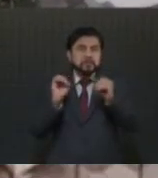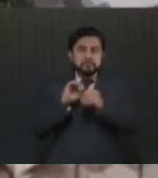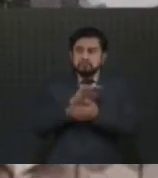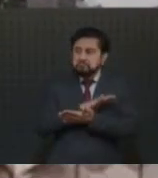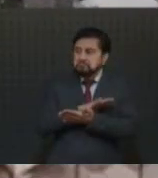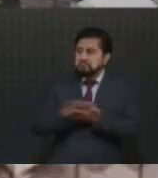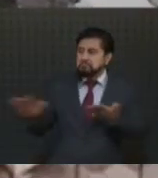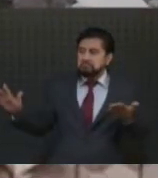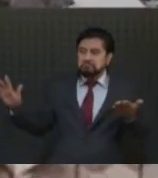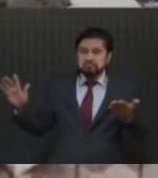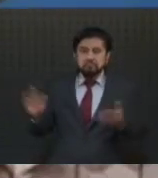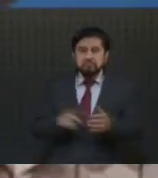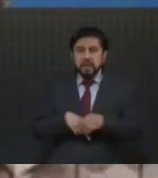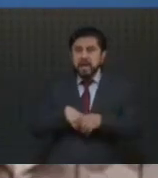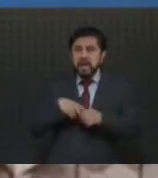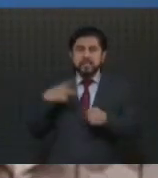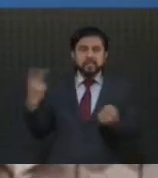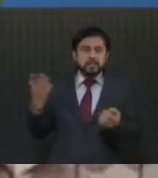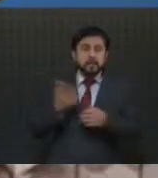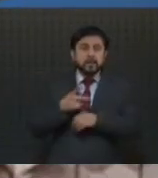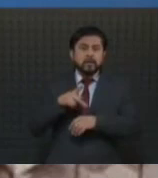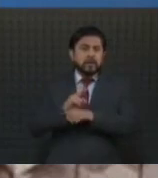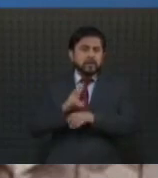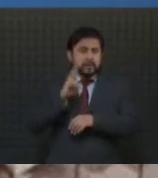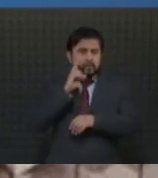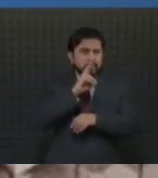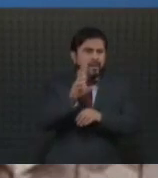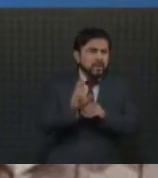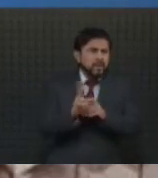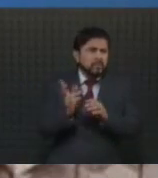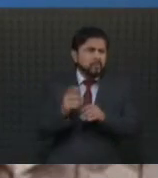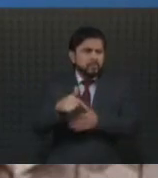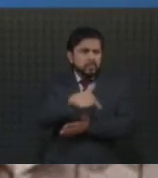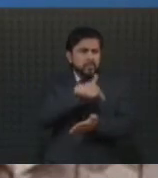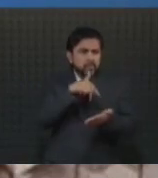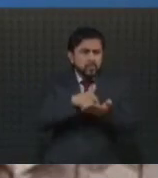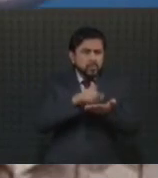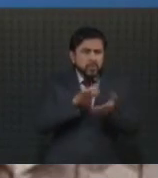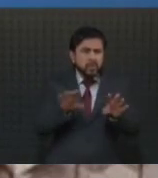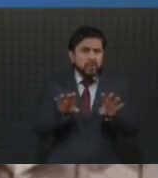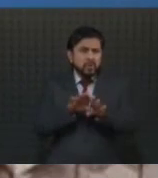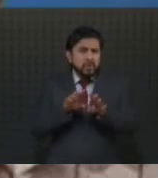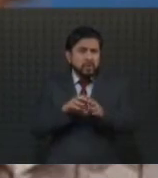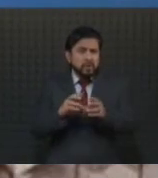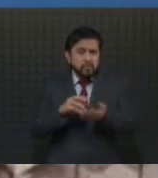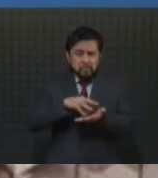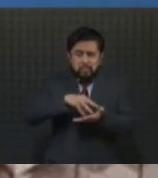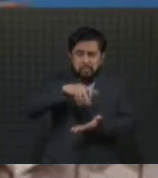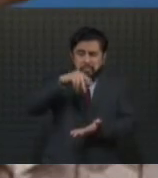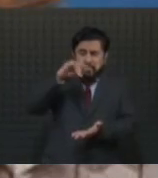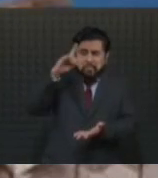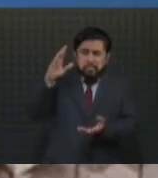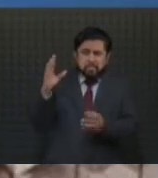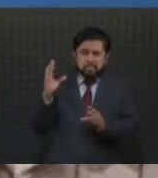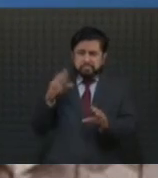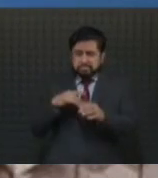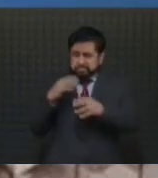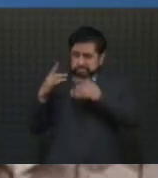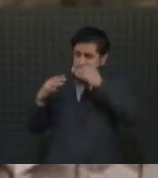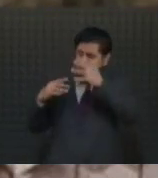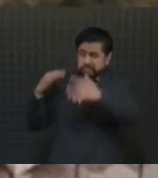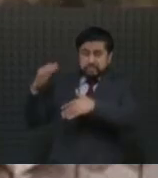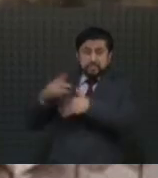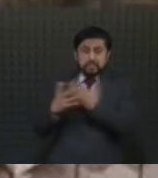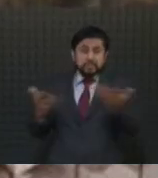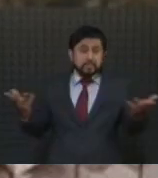la planta de asfalto y nada más lo que veíamos todos los vecinos de aquí de Villa Panamericana, puro polvo que estaban escarbando, que estaban